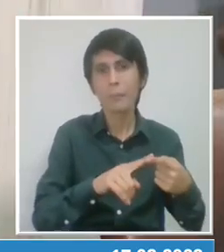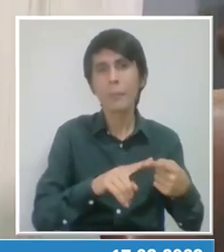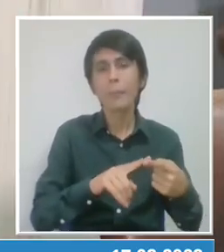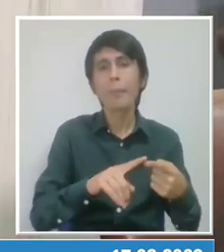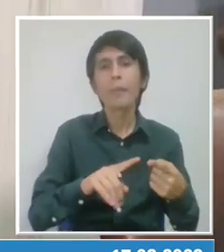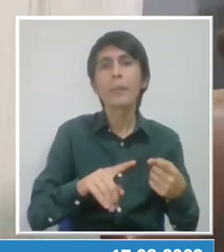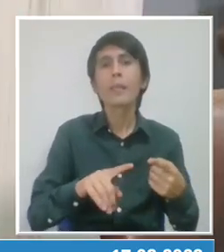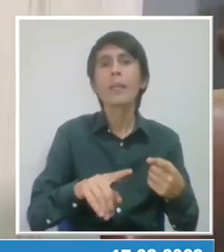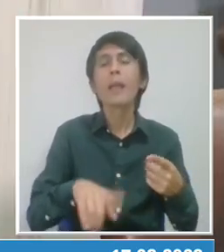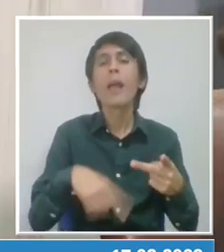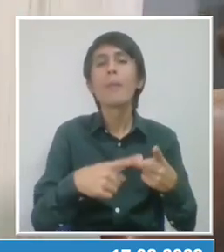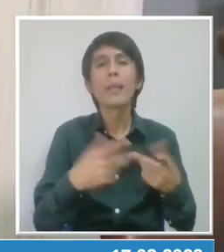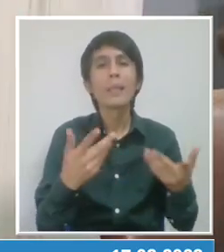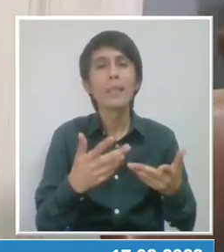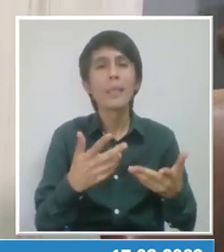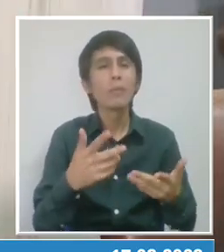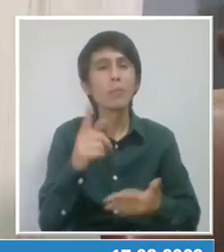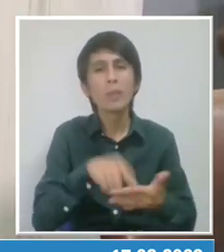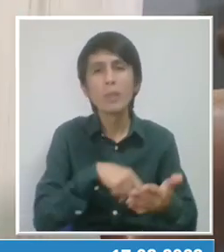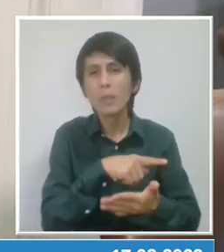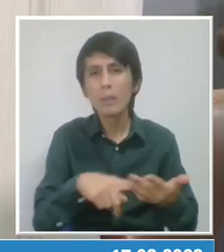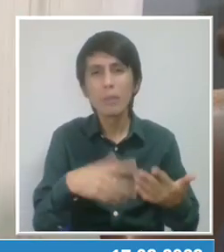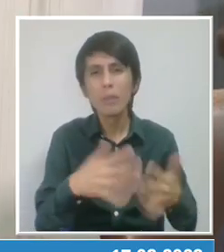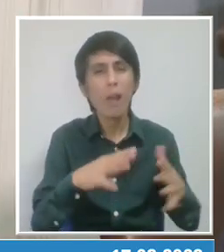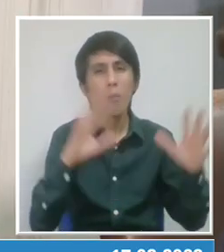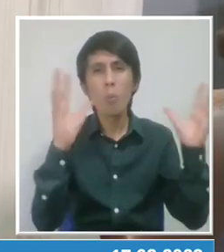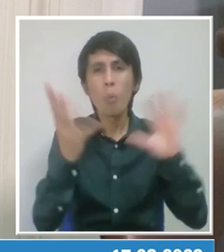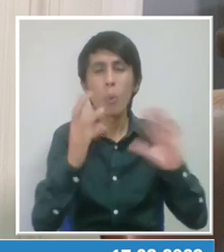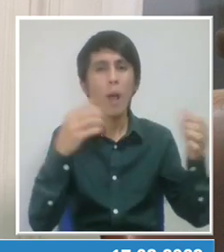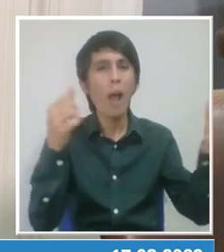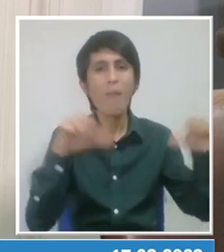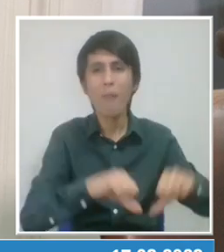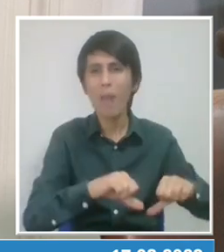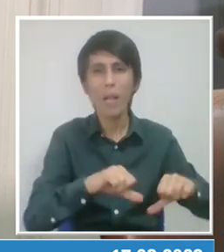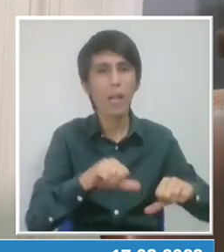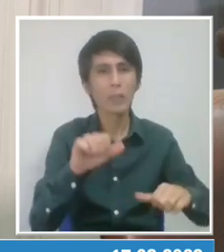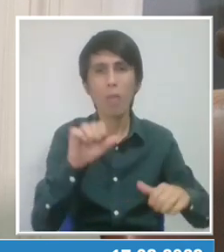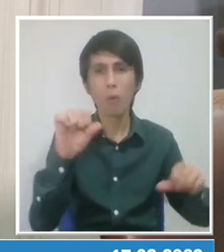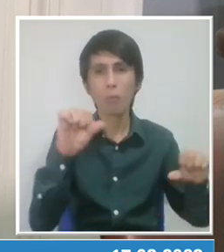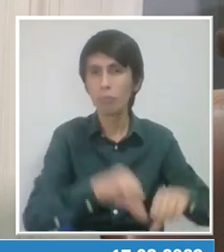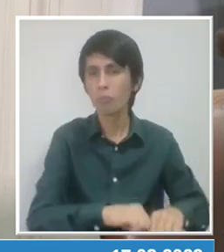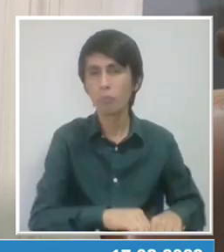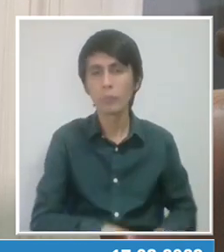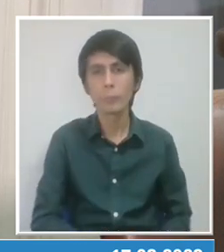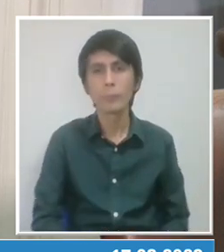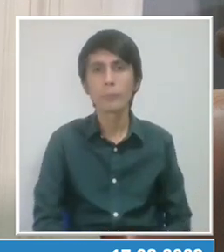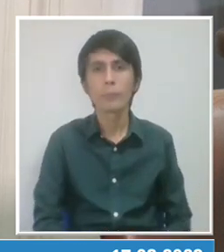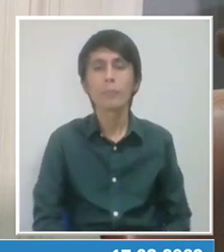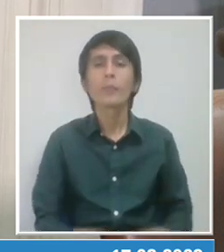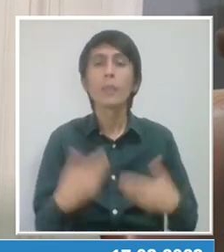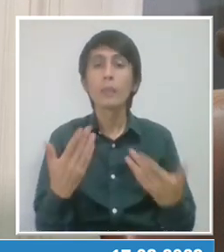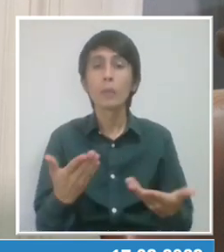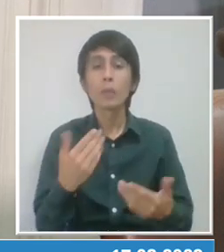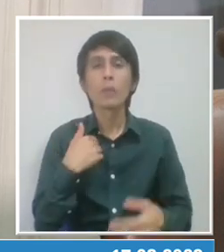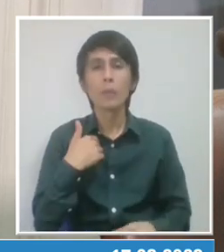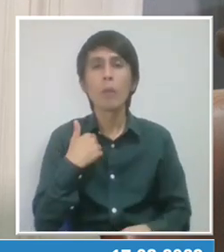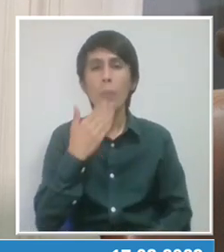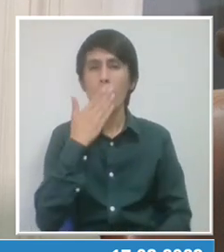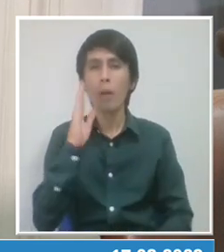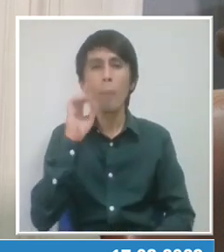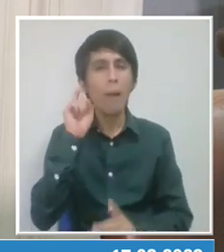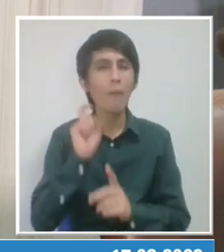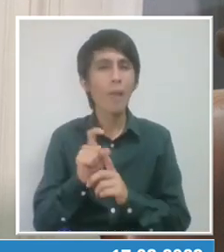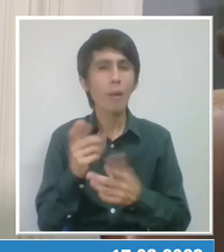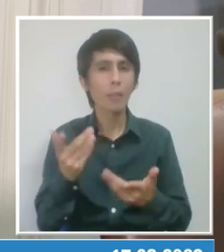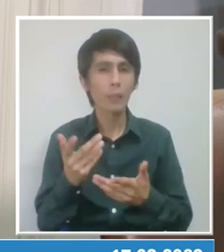son inútiles y han fracasado en todo el mundo, ¿no? Entonces yo prefiero mil veces, yo me formé